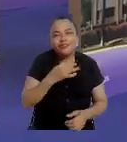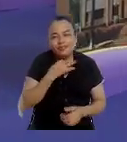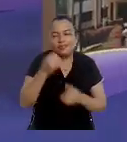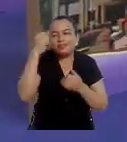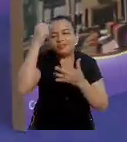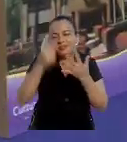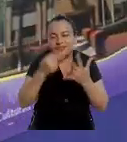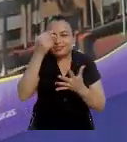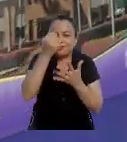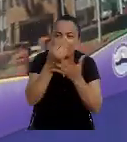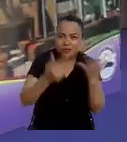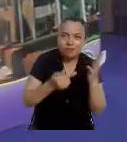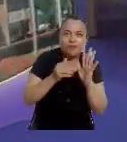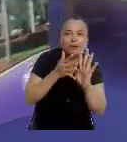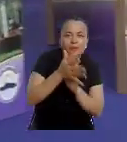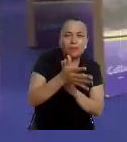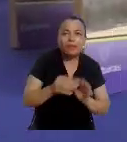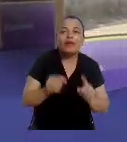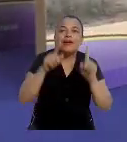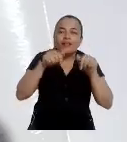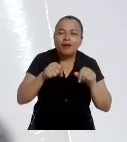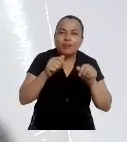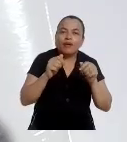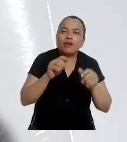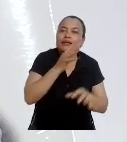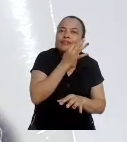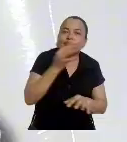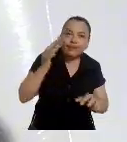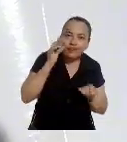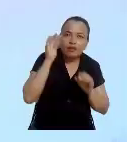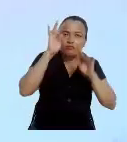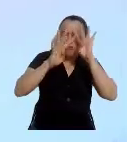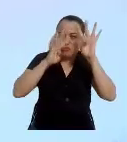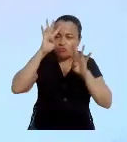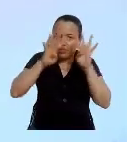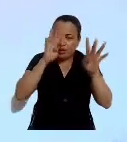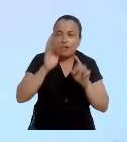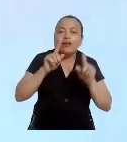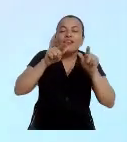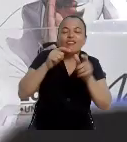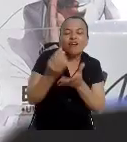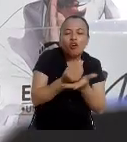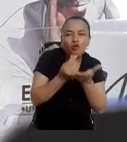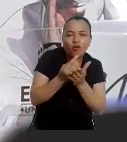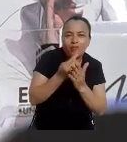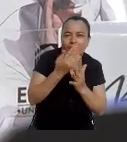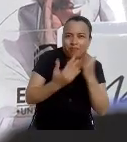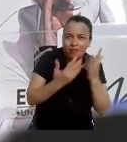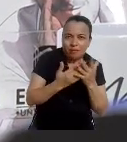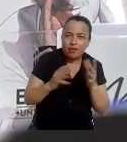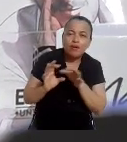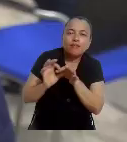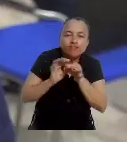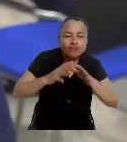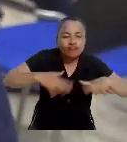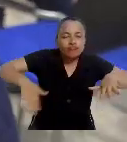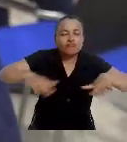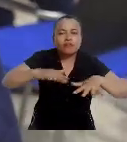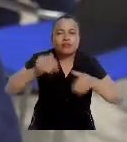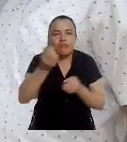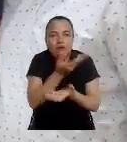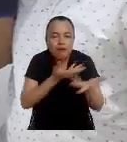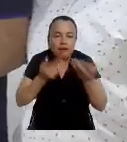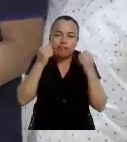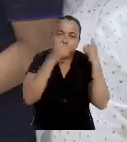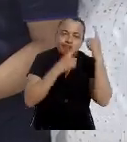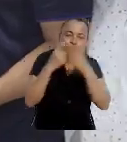poesías y anécdotas del buen samario el secreto de la inov y elementos de economía matemática en espacios para